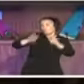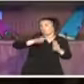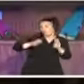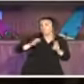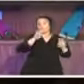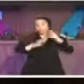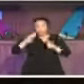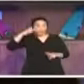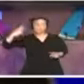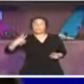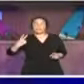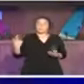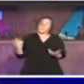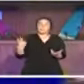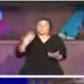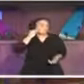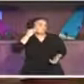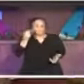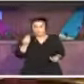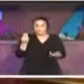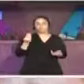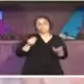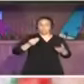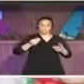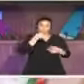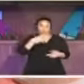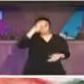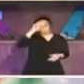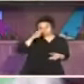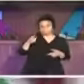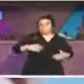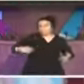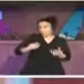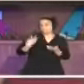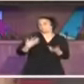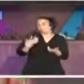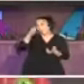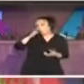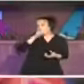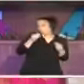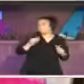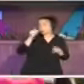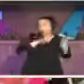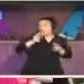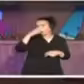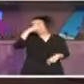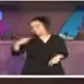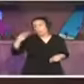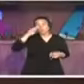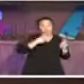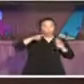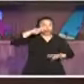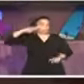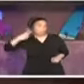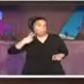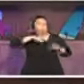Eva, ponte una breva, cualquilla con cochino, cosquilla ropa bien. Busca más Eva, busca más Eva, trago milenario,